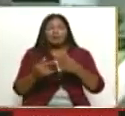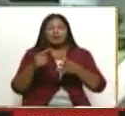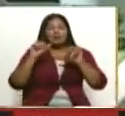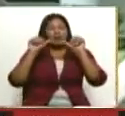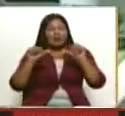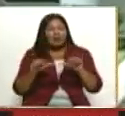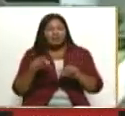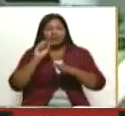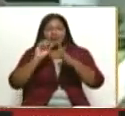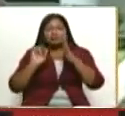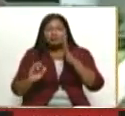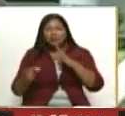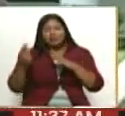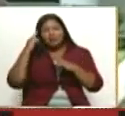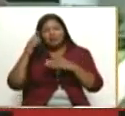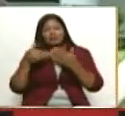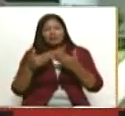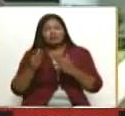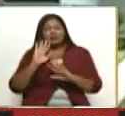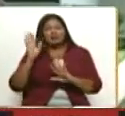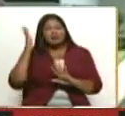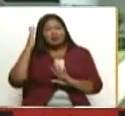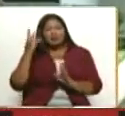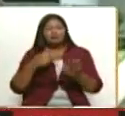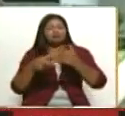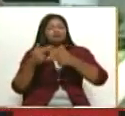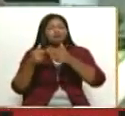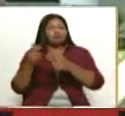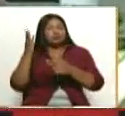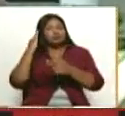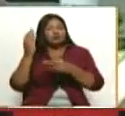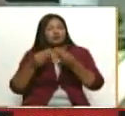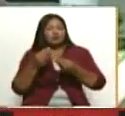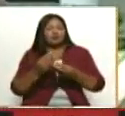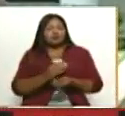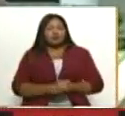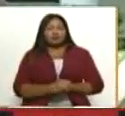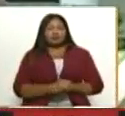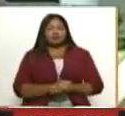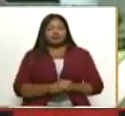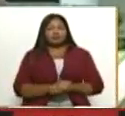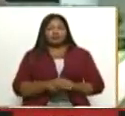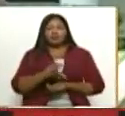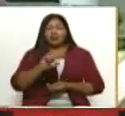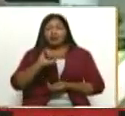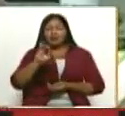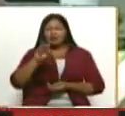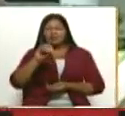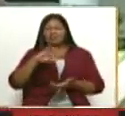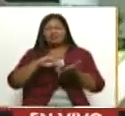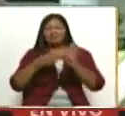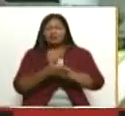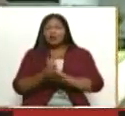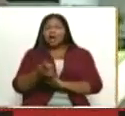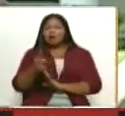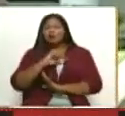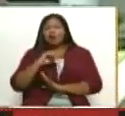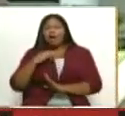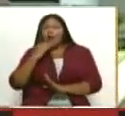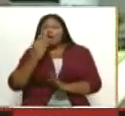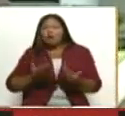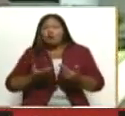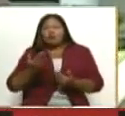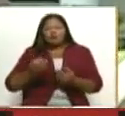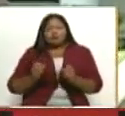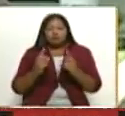agendas, así ellas estén sabiamente construidas. Kairos es el momento en que algo importante